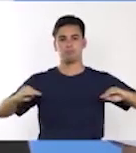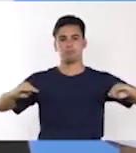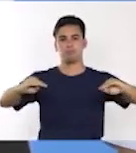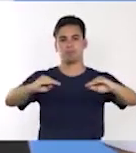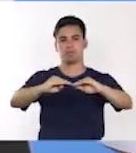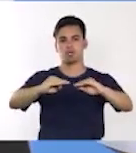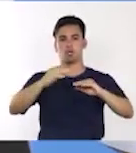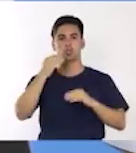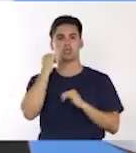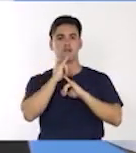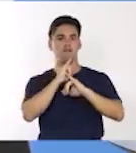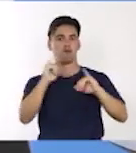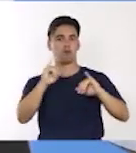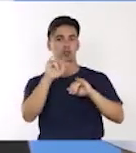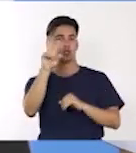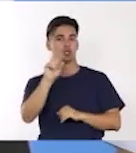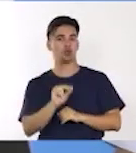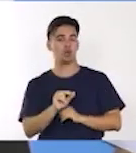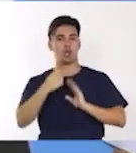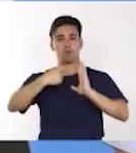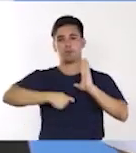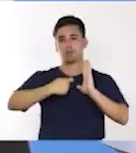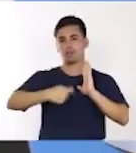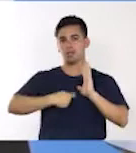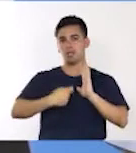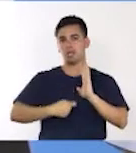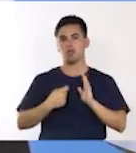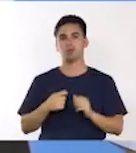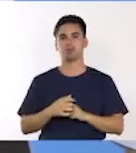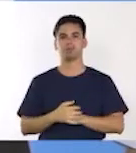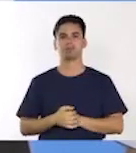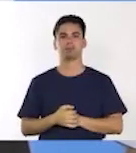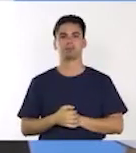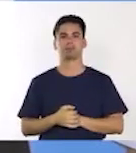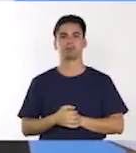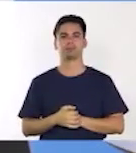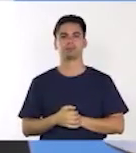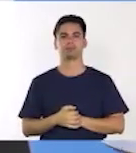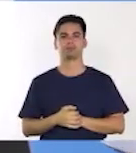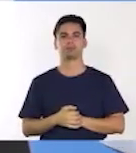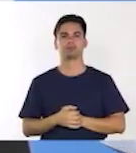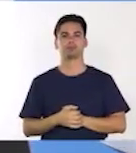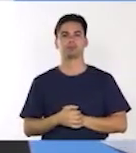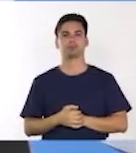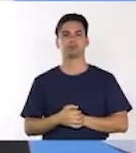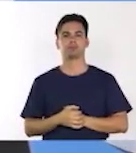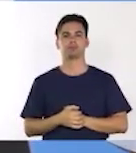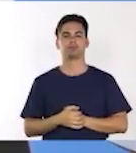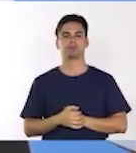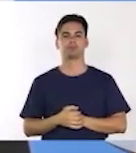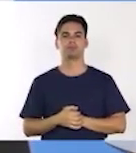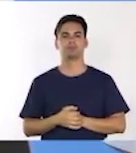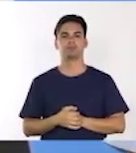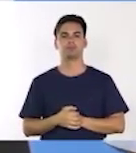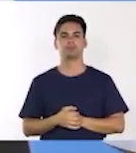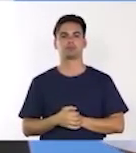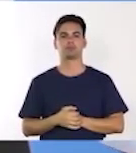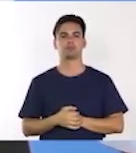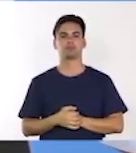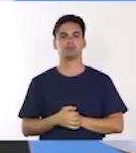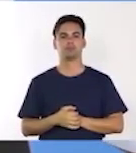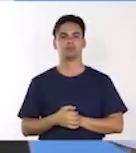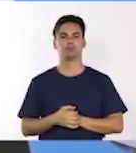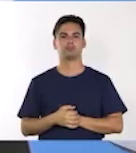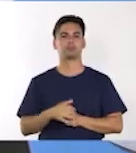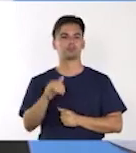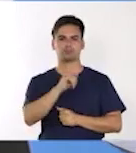con informaciones actualizadas, con videos de las mesas redondas que,